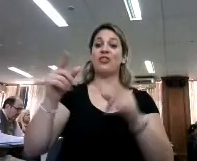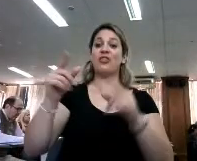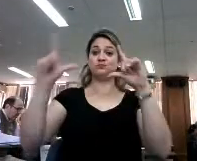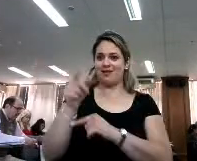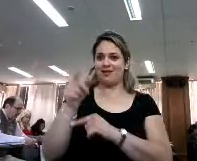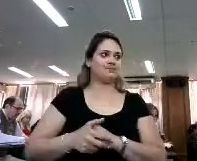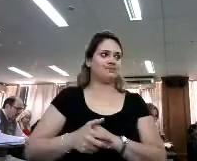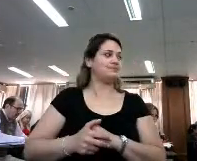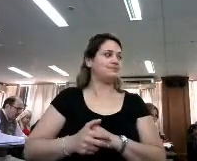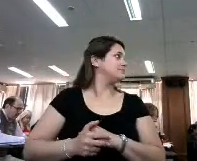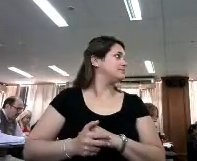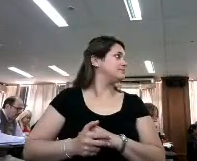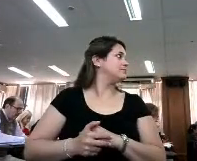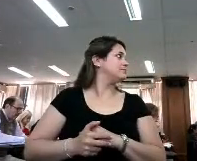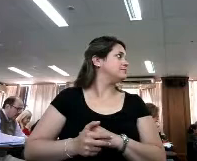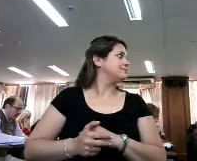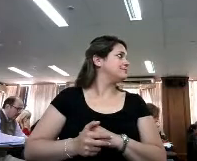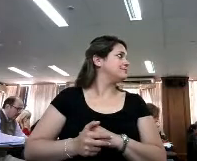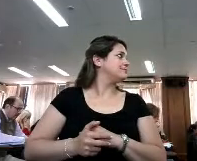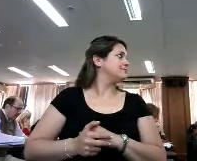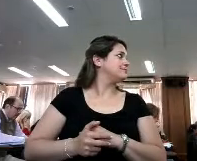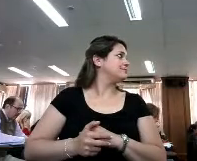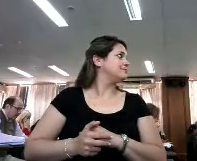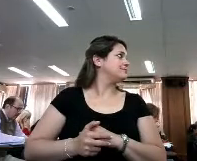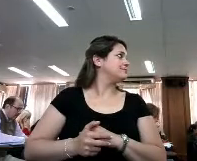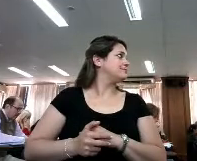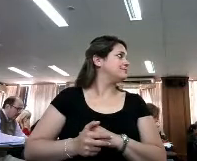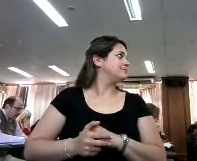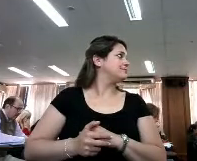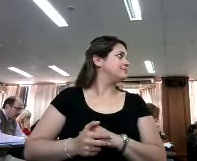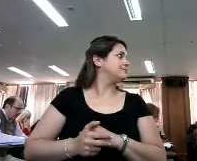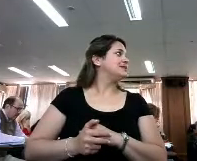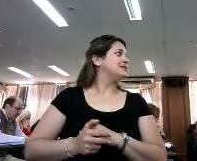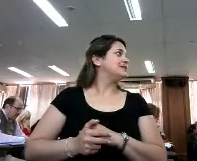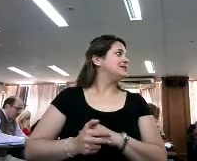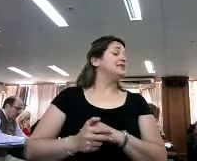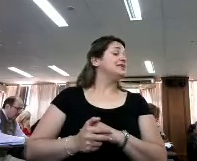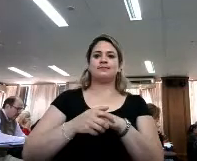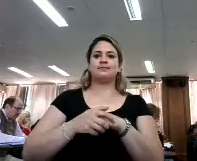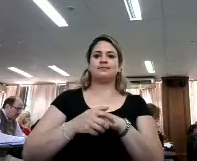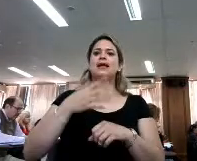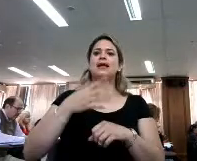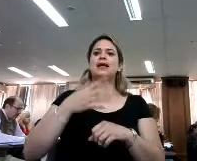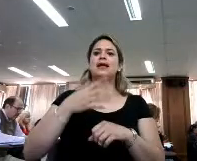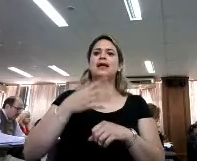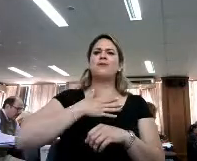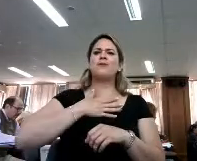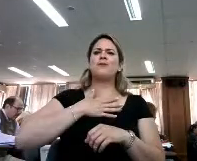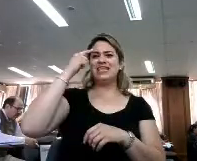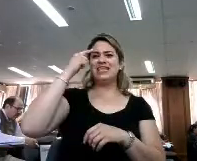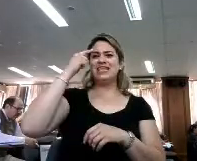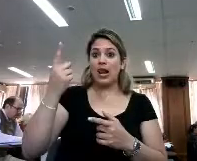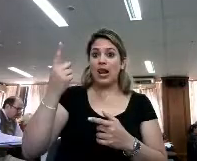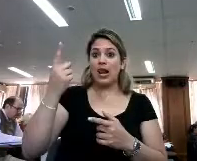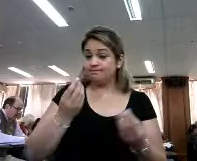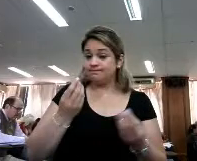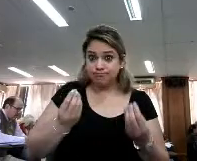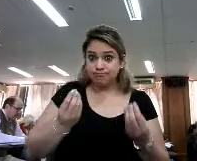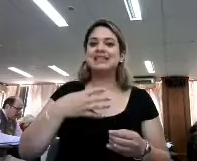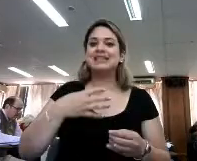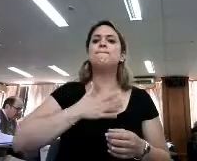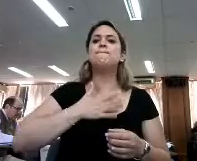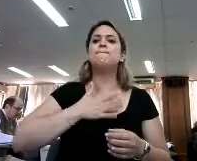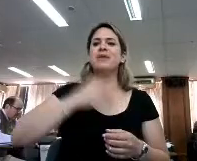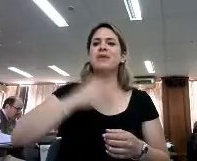Entonces, empecemos por lo primero. Propiedad intelectual. ¿Por qué tenemos que hablar de propiedad intelectual?